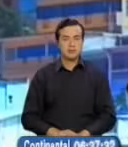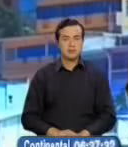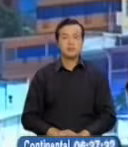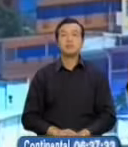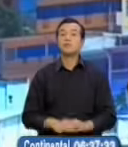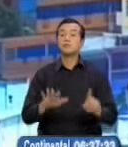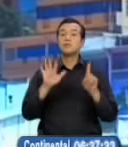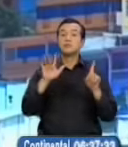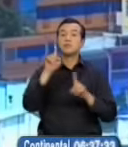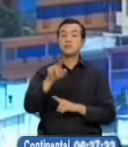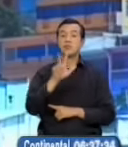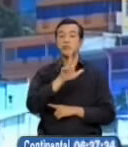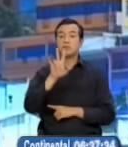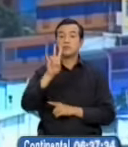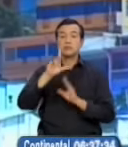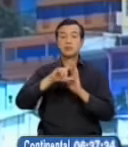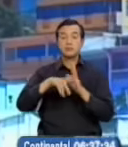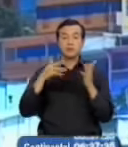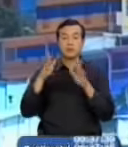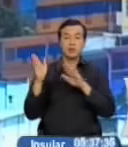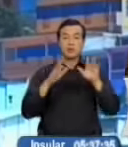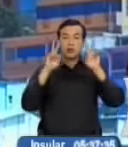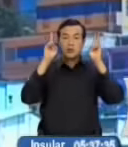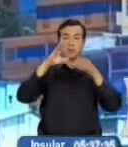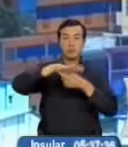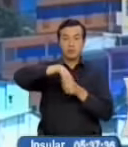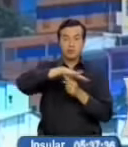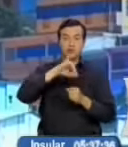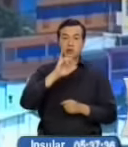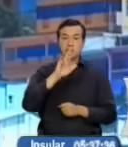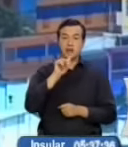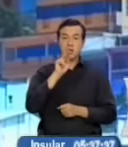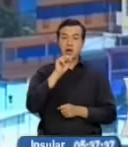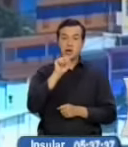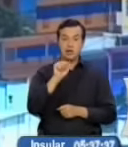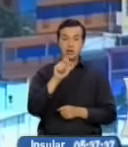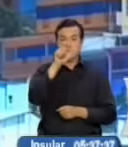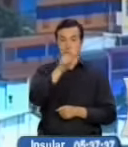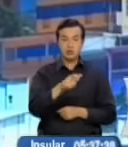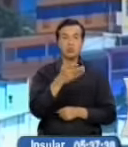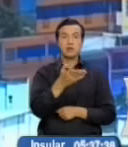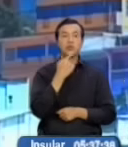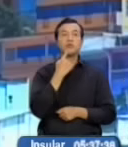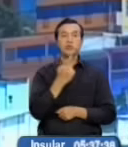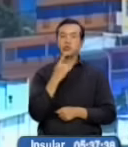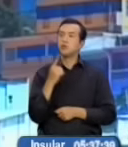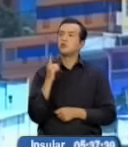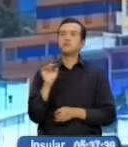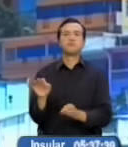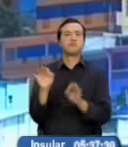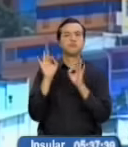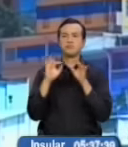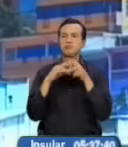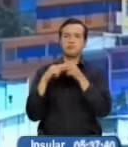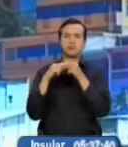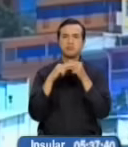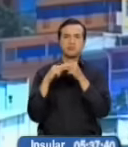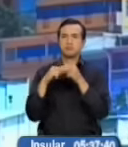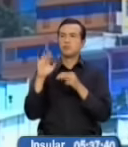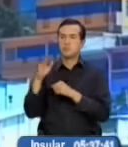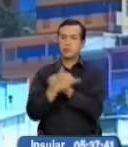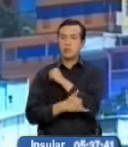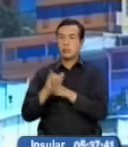Son las 6 de la mañana, 37 minutos. Otro tema, el embajador iraní radicado en Quito, Ahmad Pabarja, calificó de muy buenas las relaciones entre su